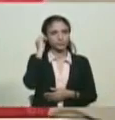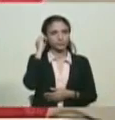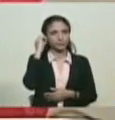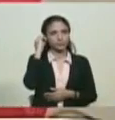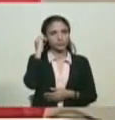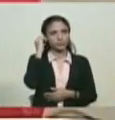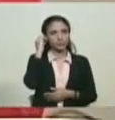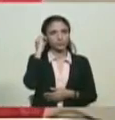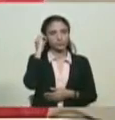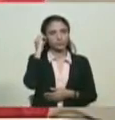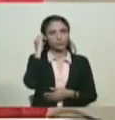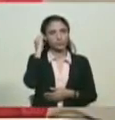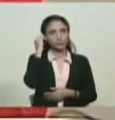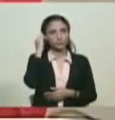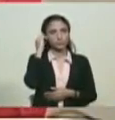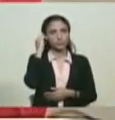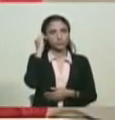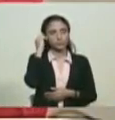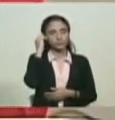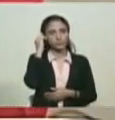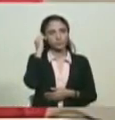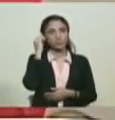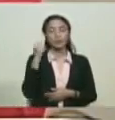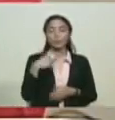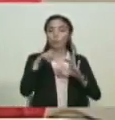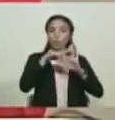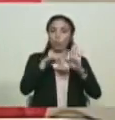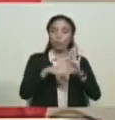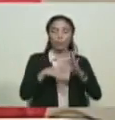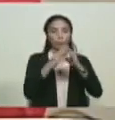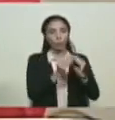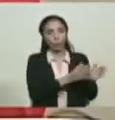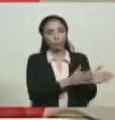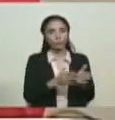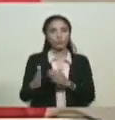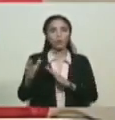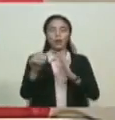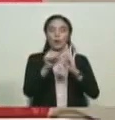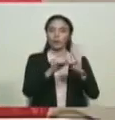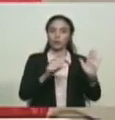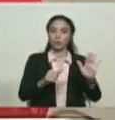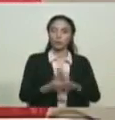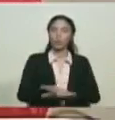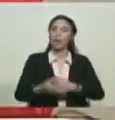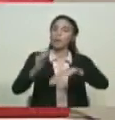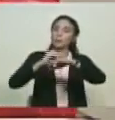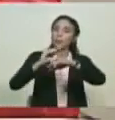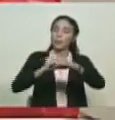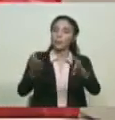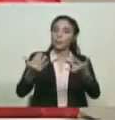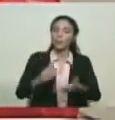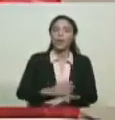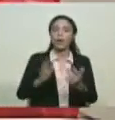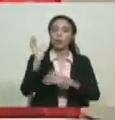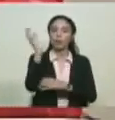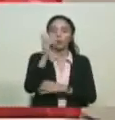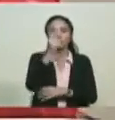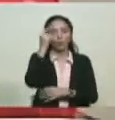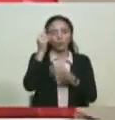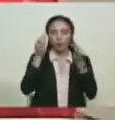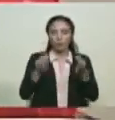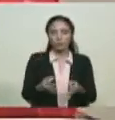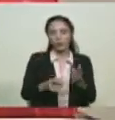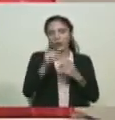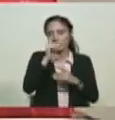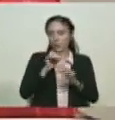dando cumplimiento a eso artículo de llamar a este congreso en las fechas que nos corresponde que este año